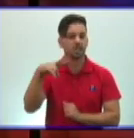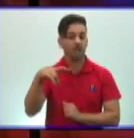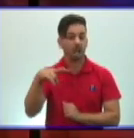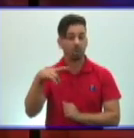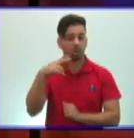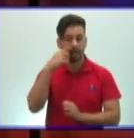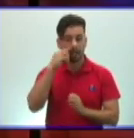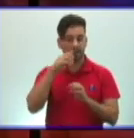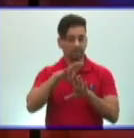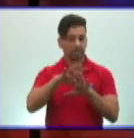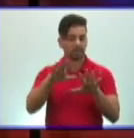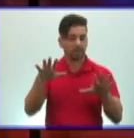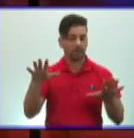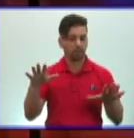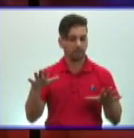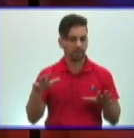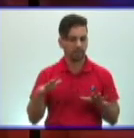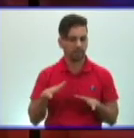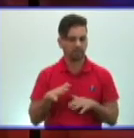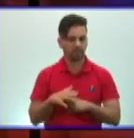naturaleza, segundo lugar,